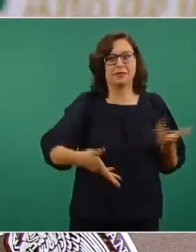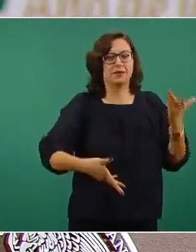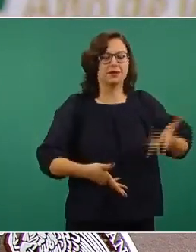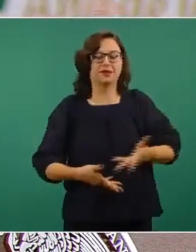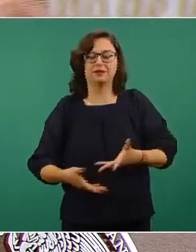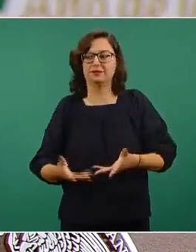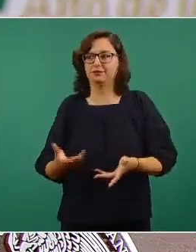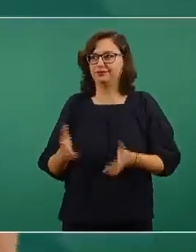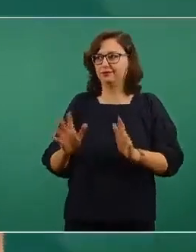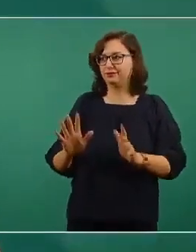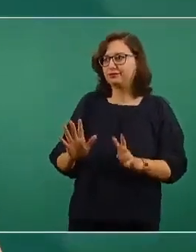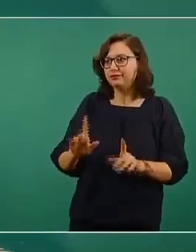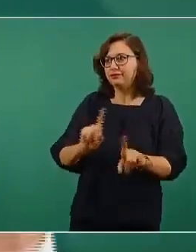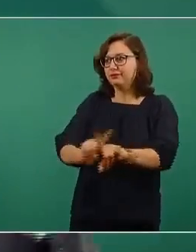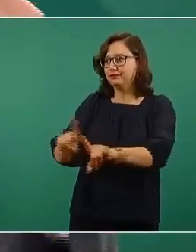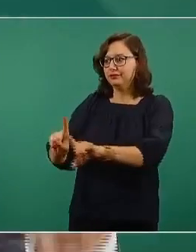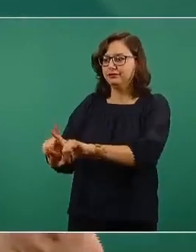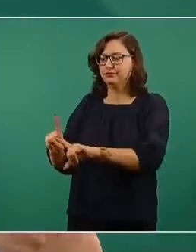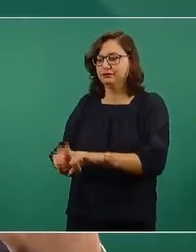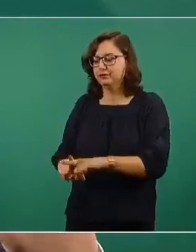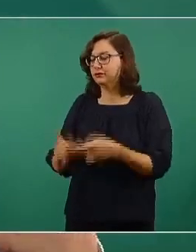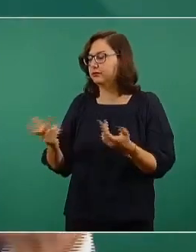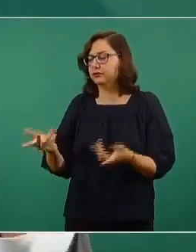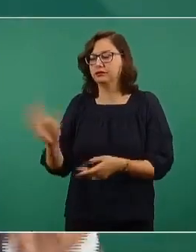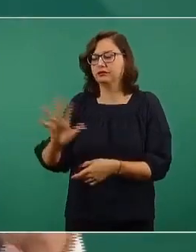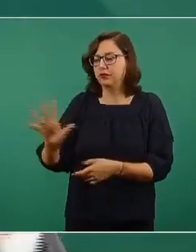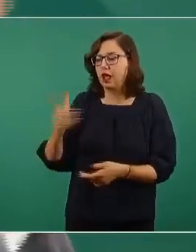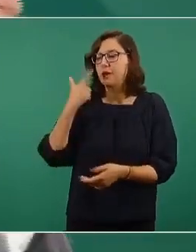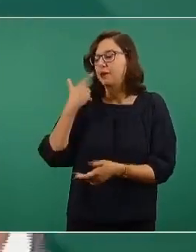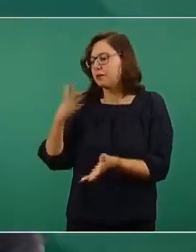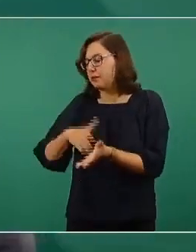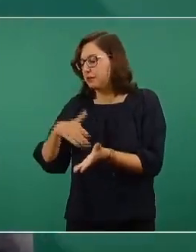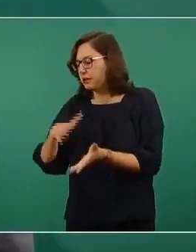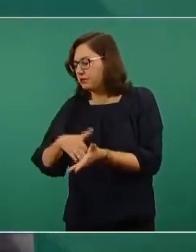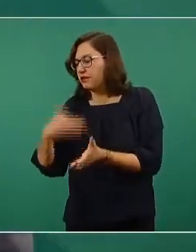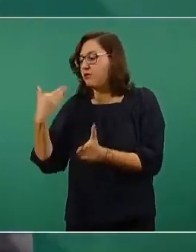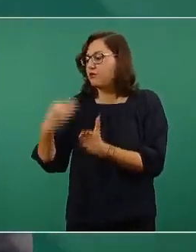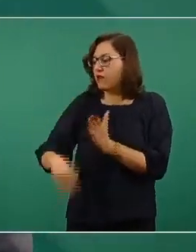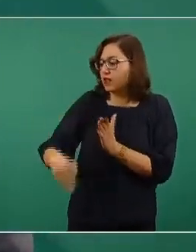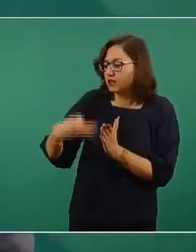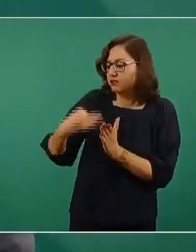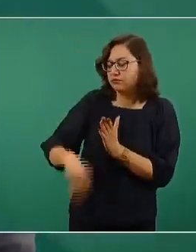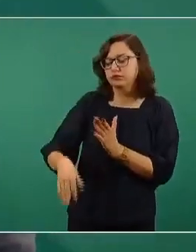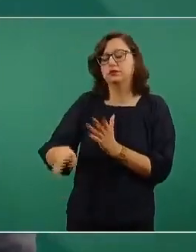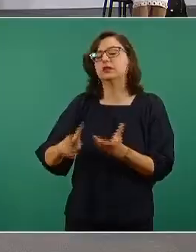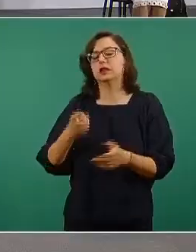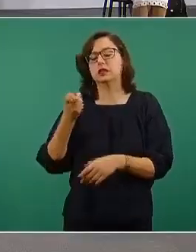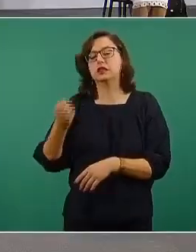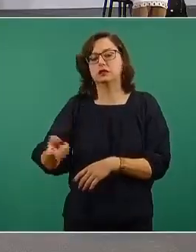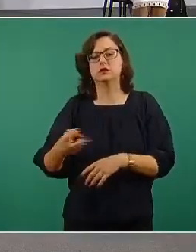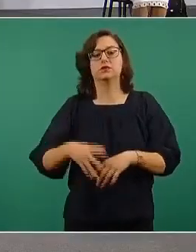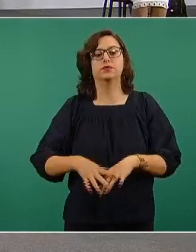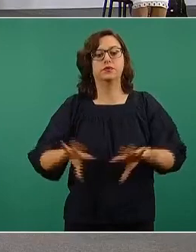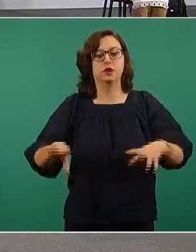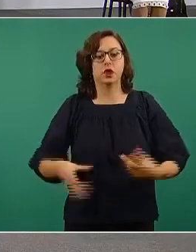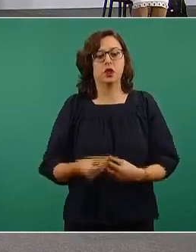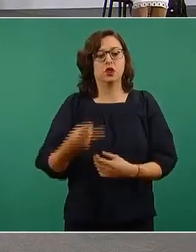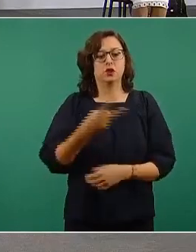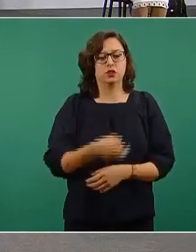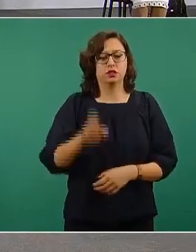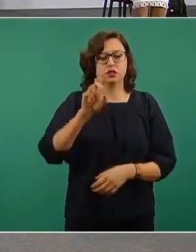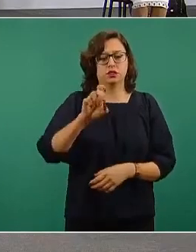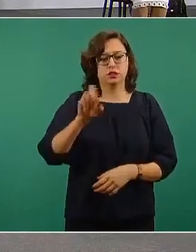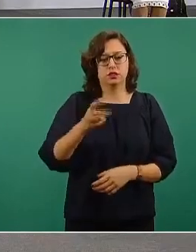sus documentos, se les notifica esto y entonces vuelven a registrarse, y por eso este número. De estos